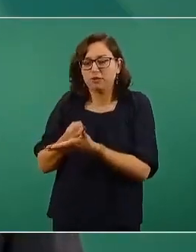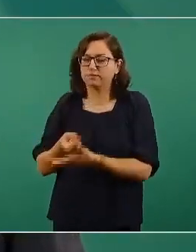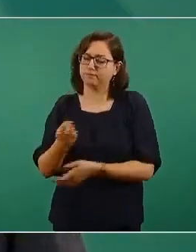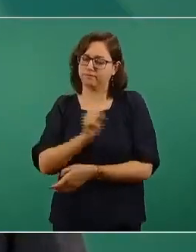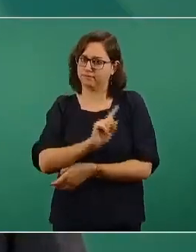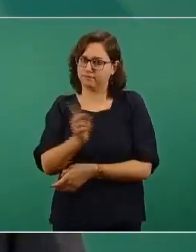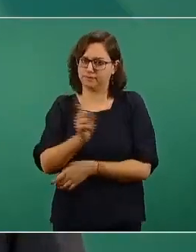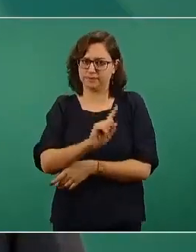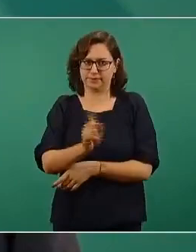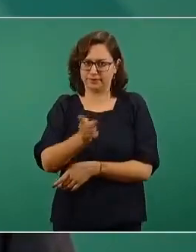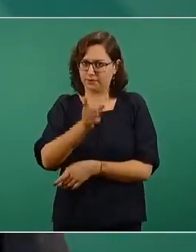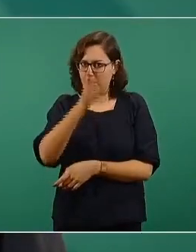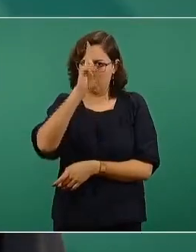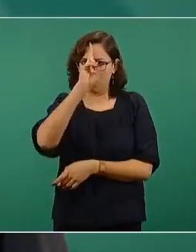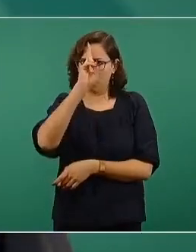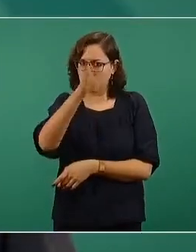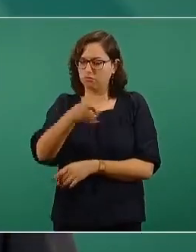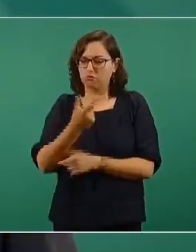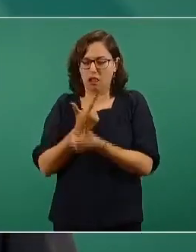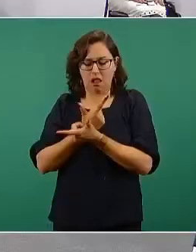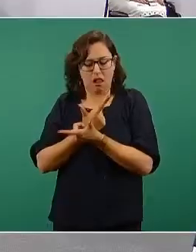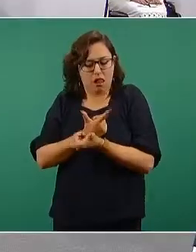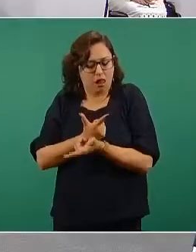libres, para todos somos libres.